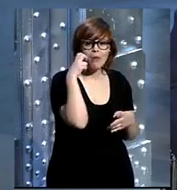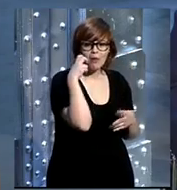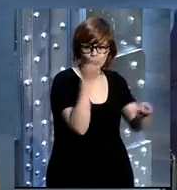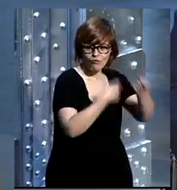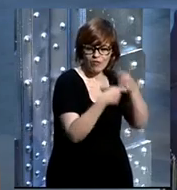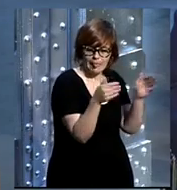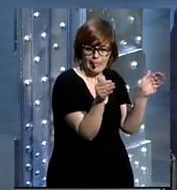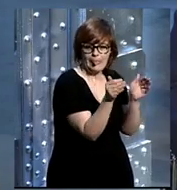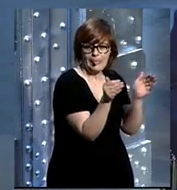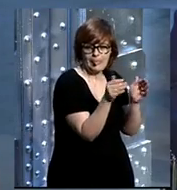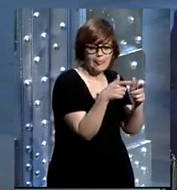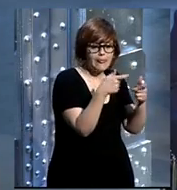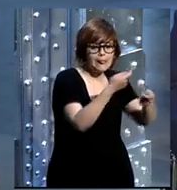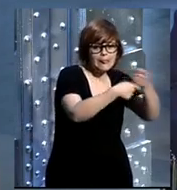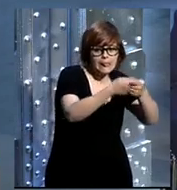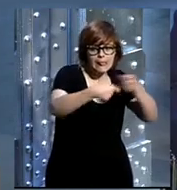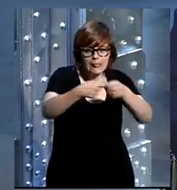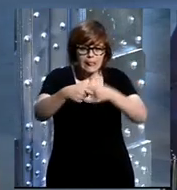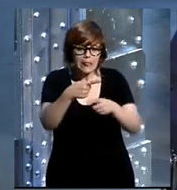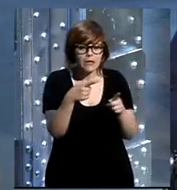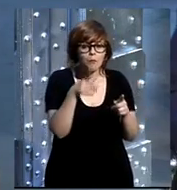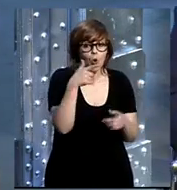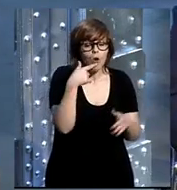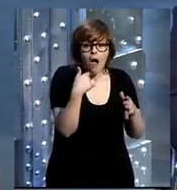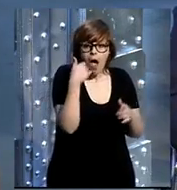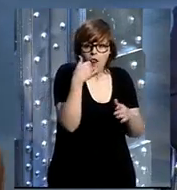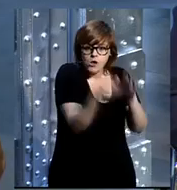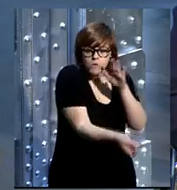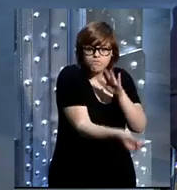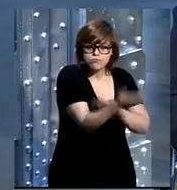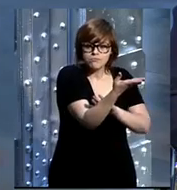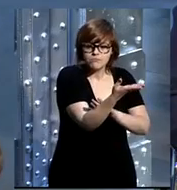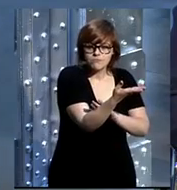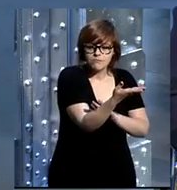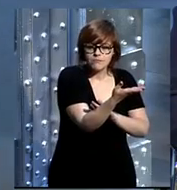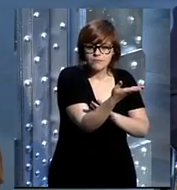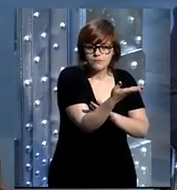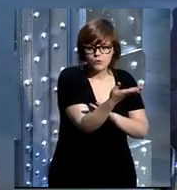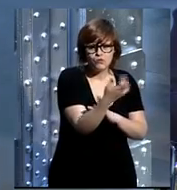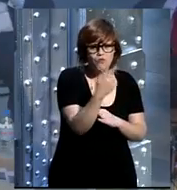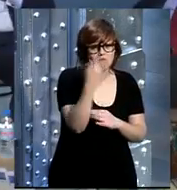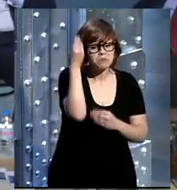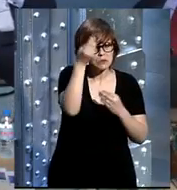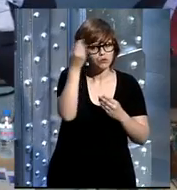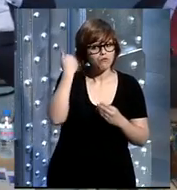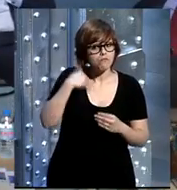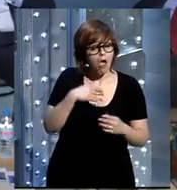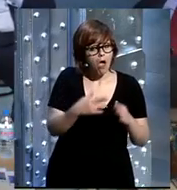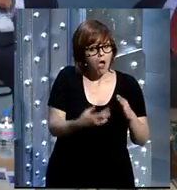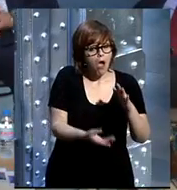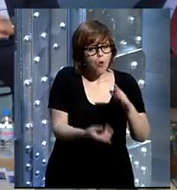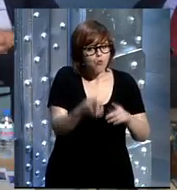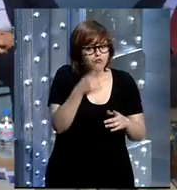porque estaba ocurriendo el siguiente fenómeno, que se estaba produciendo, pero visto ya en unas proporciones que